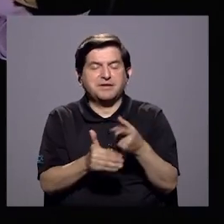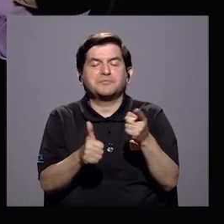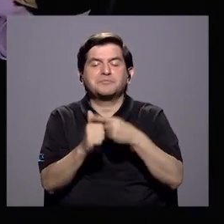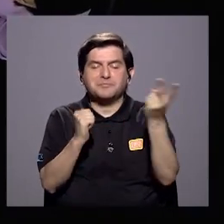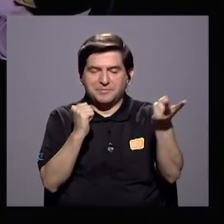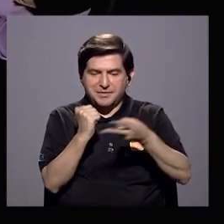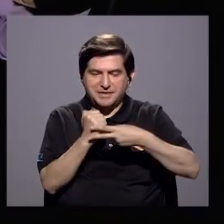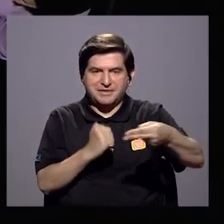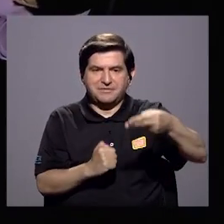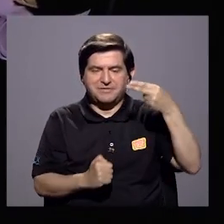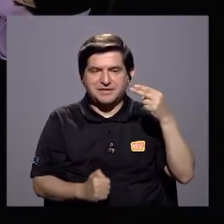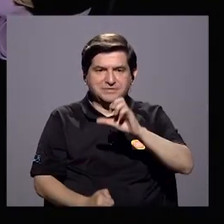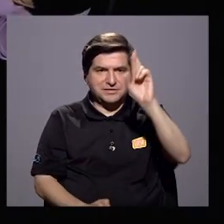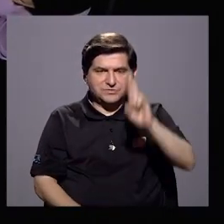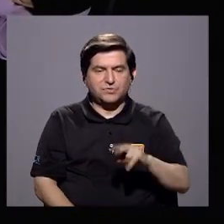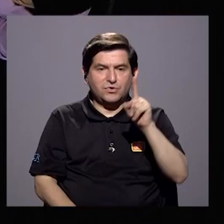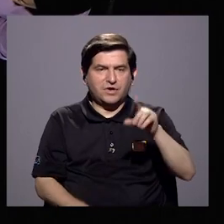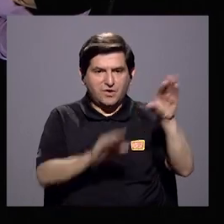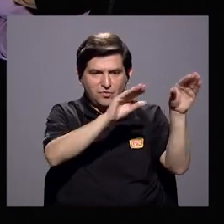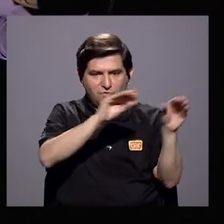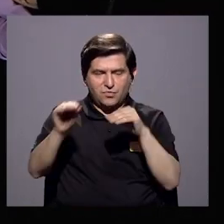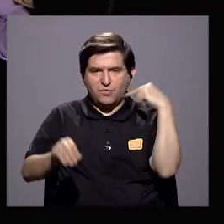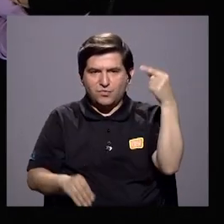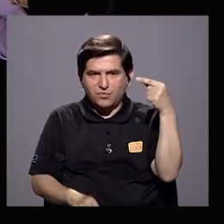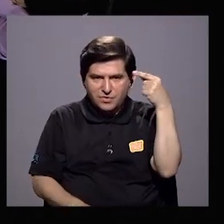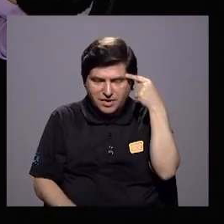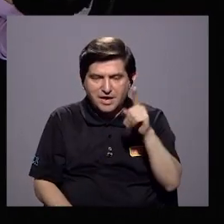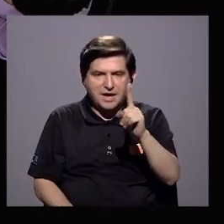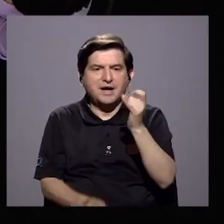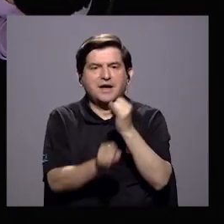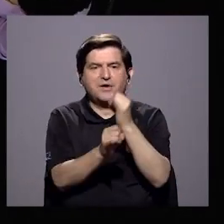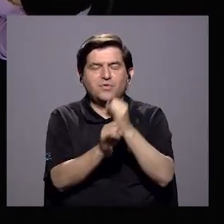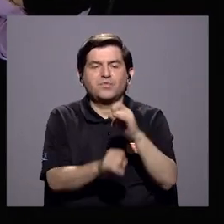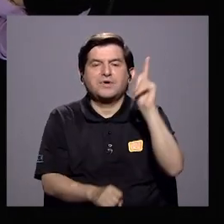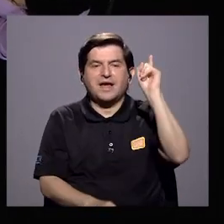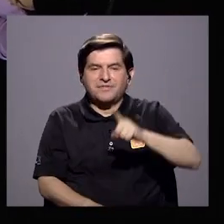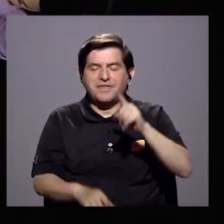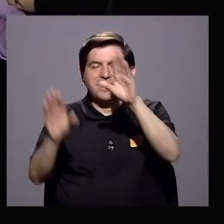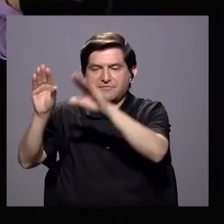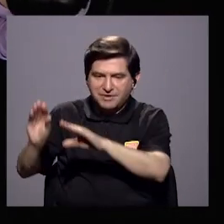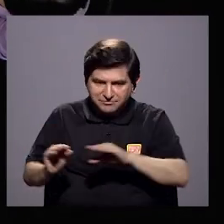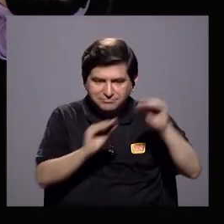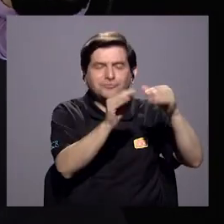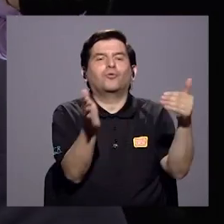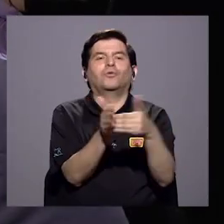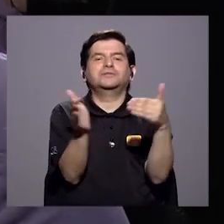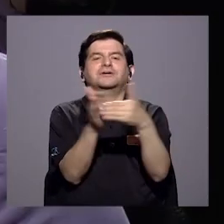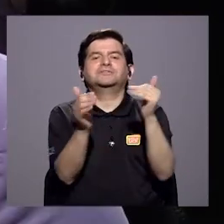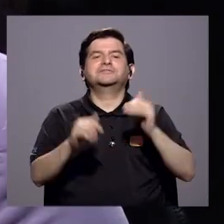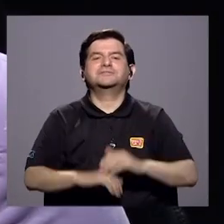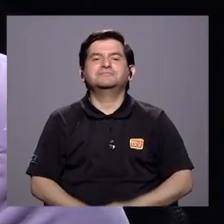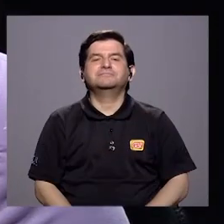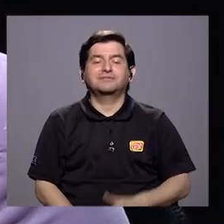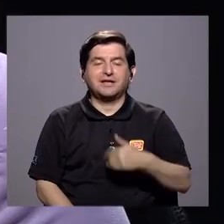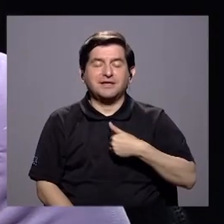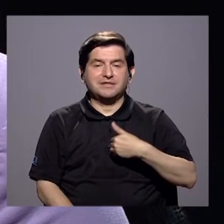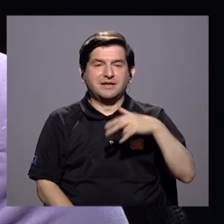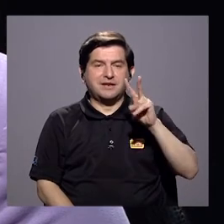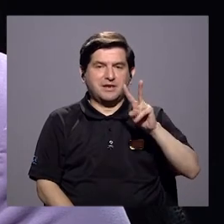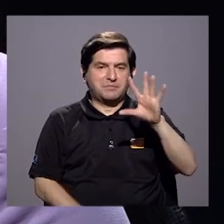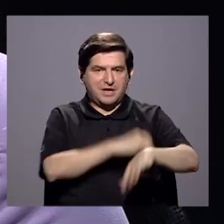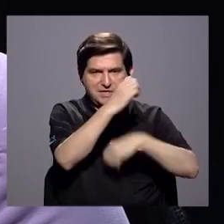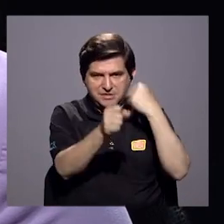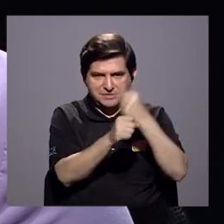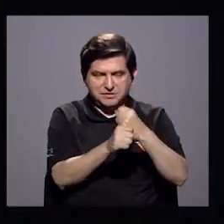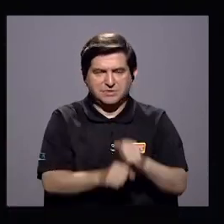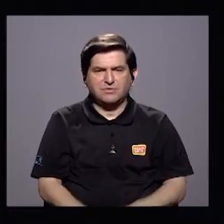historia de Costa Rica que una transferencia al Estado a una de sus instituciones tiene que ser reembolsada. Y para eso tendremos 25 años